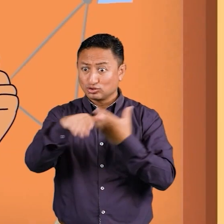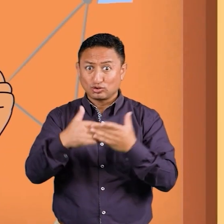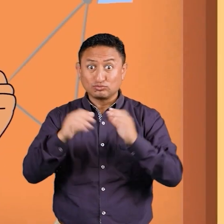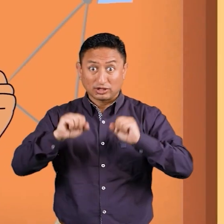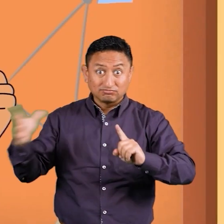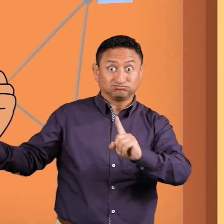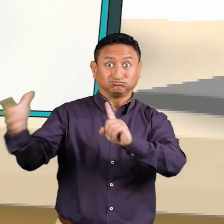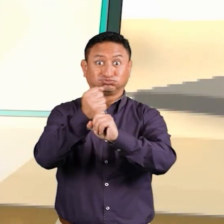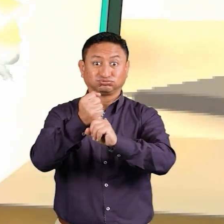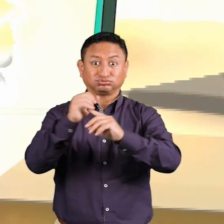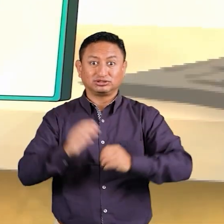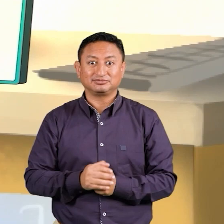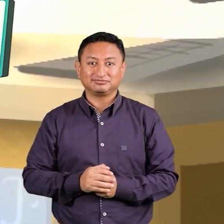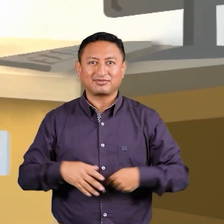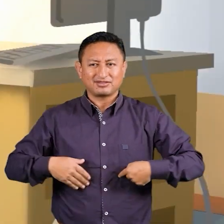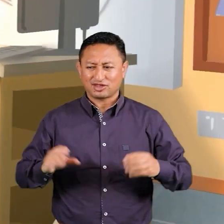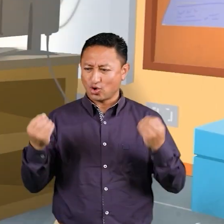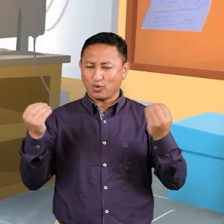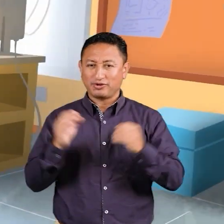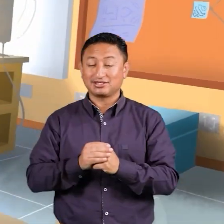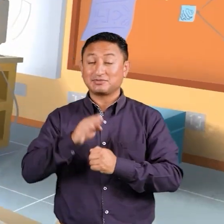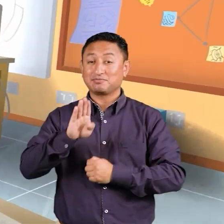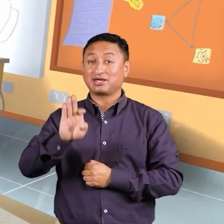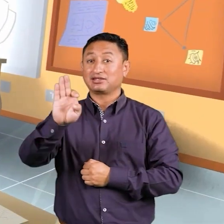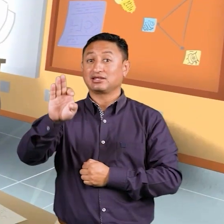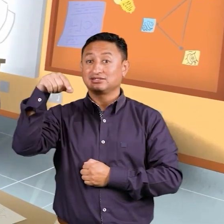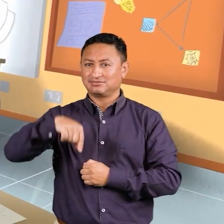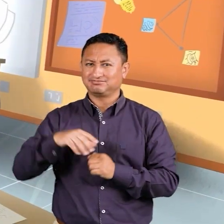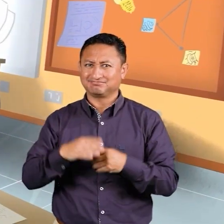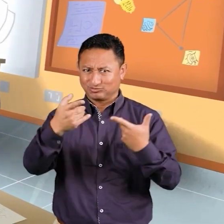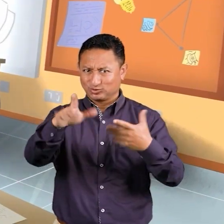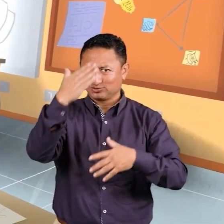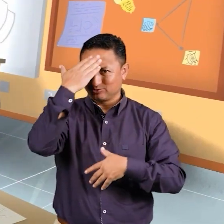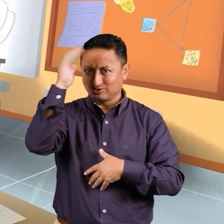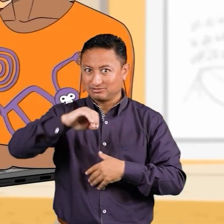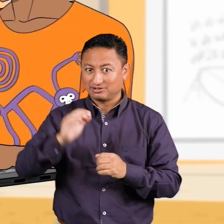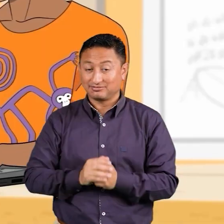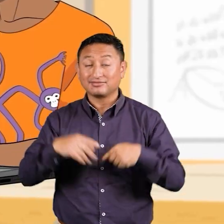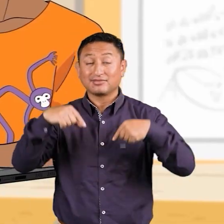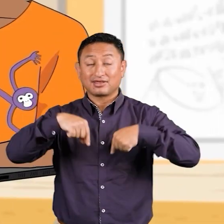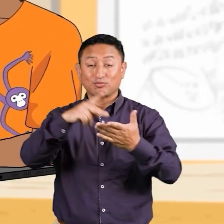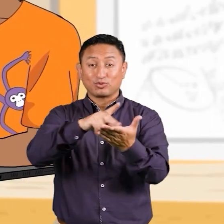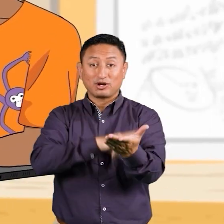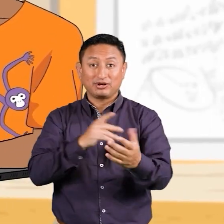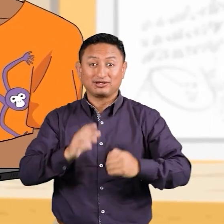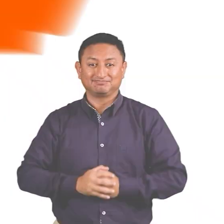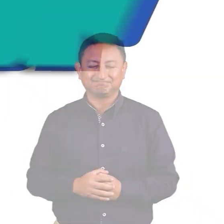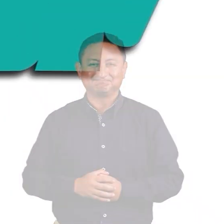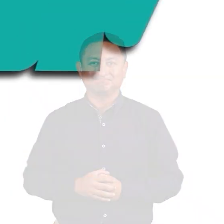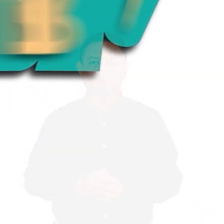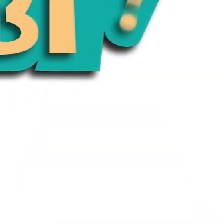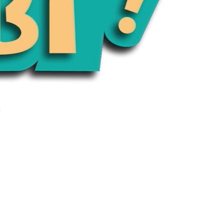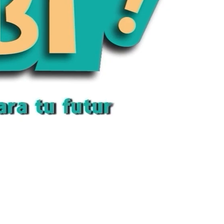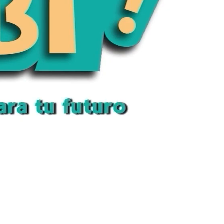para lograrlos. Somos jóvenes del Bachillerato Técnico, así que ya saben, Hágale VT.